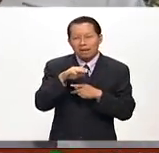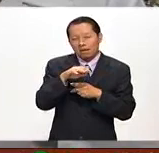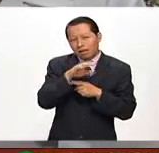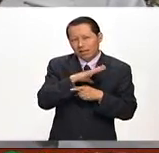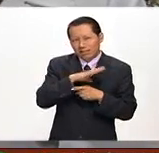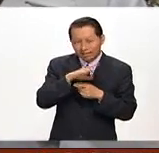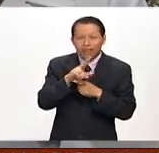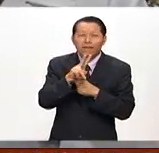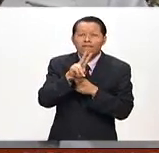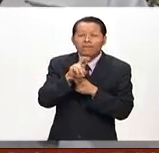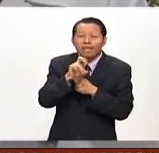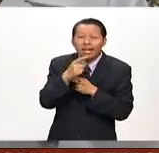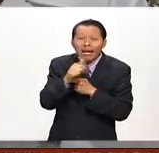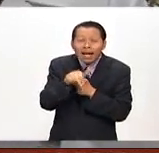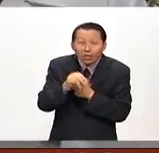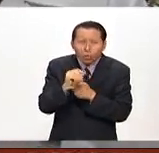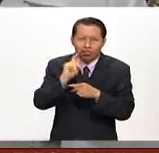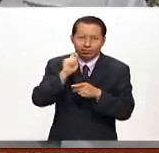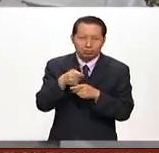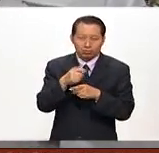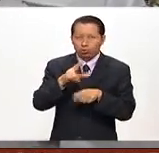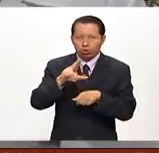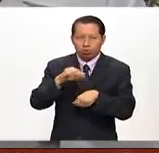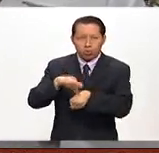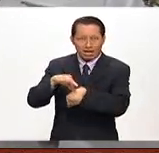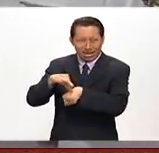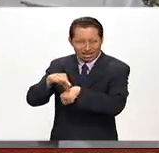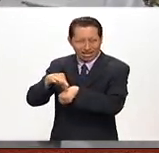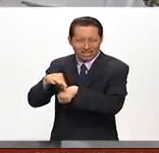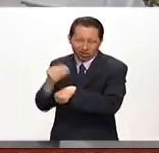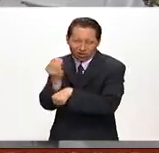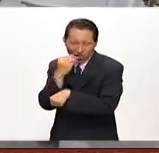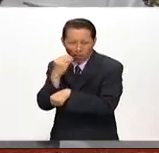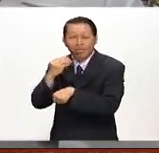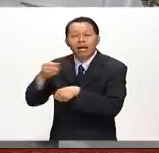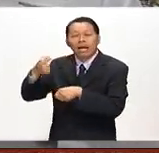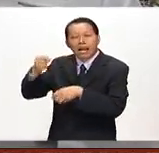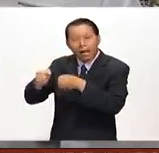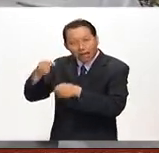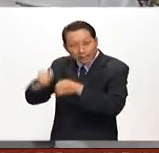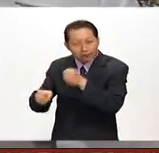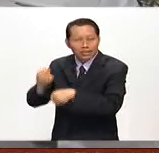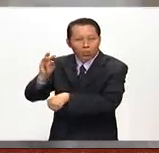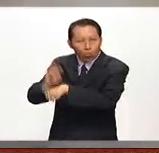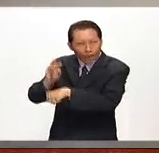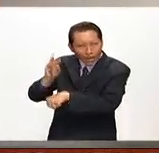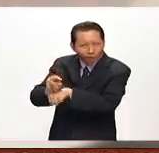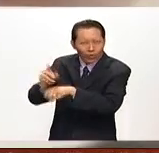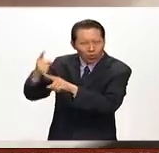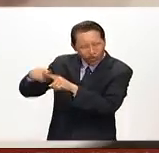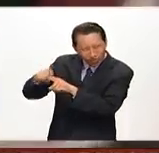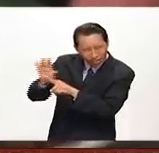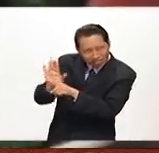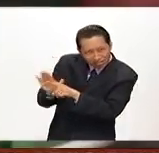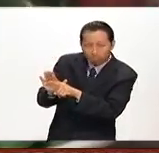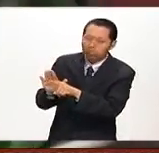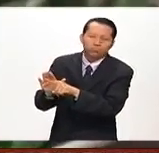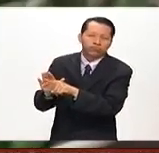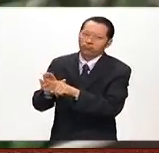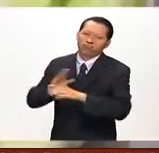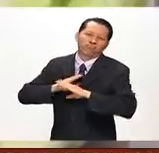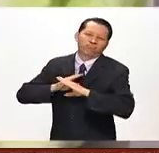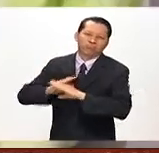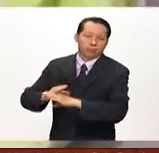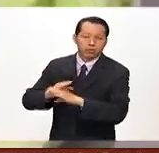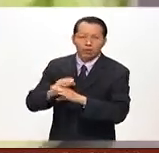estricto es aquel que no nos va a comer ni carnes, ni leche, ni huevo, etcétera. Según una encuesta